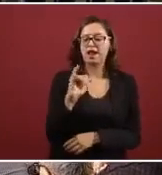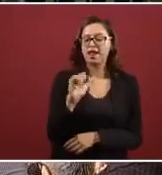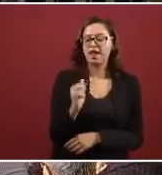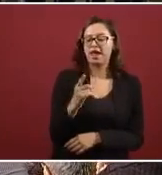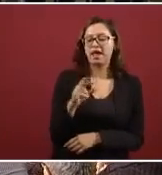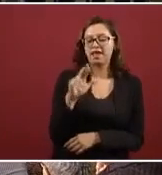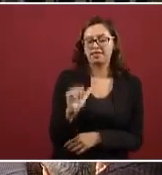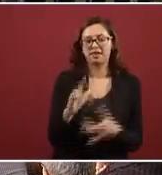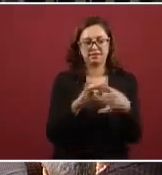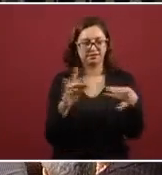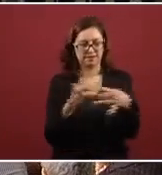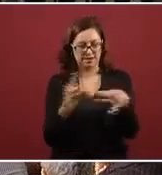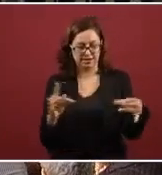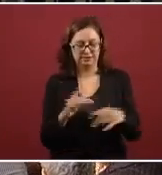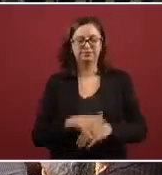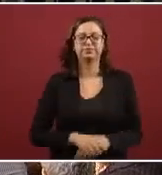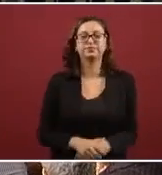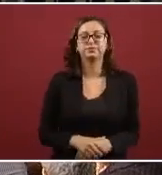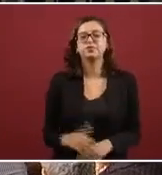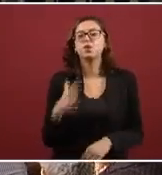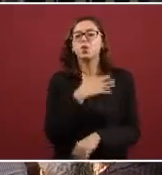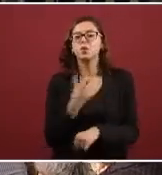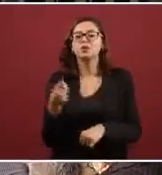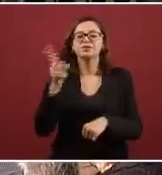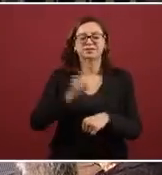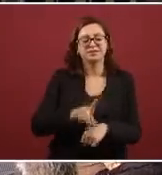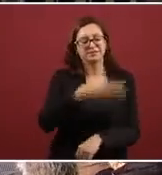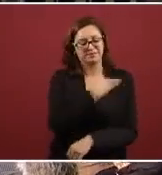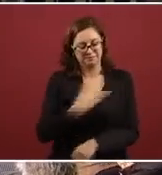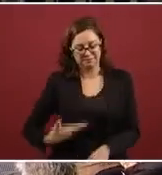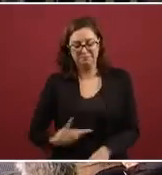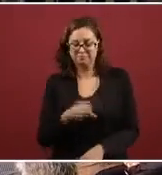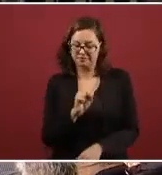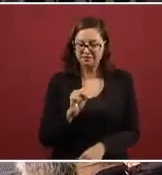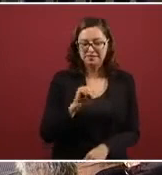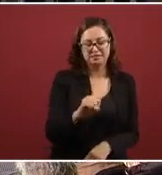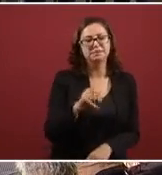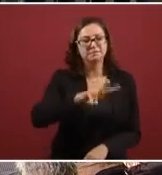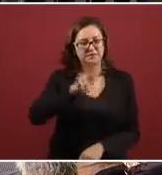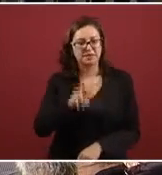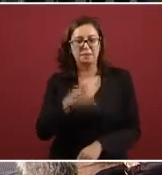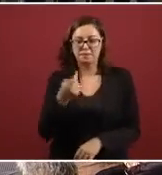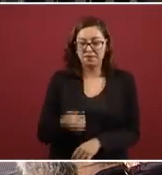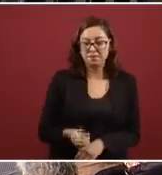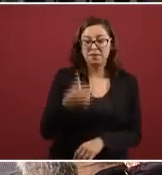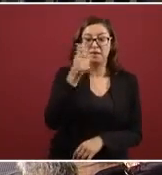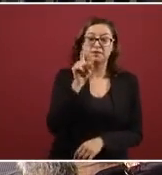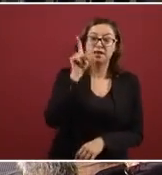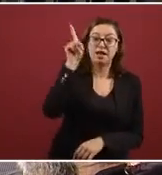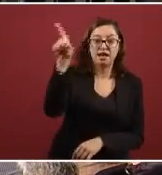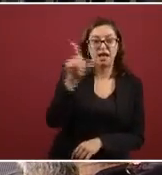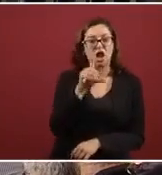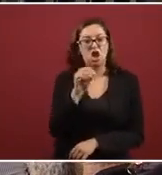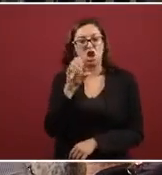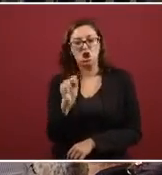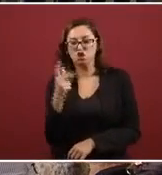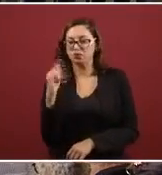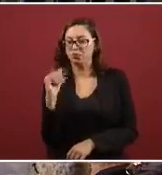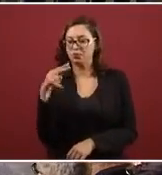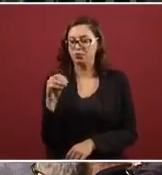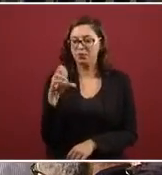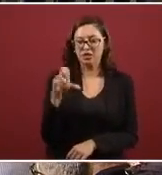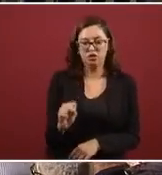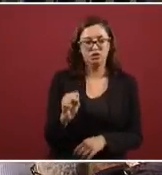Buenos días, señor presidente. Gracias. Efectivamente, por primera vez en la historia se abren Los Pinos el 15 de septiembre